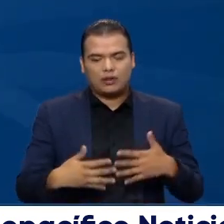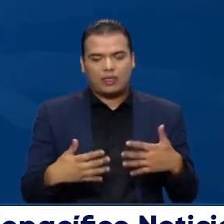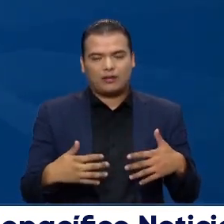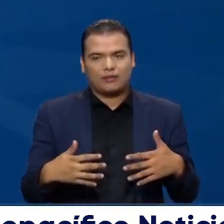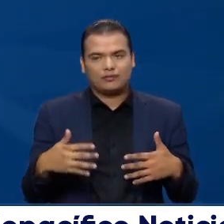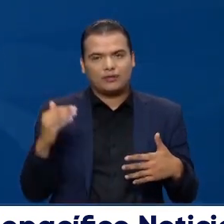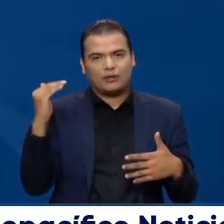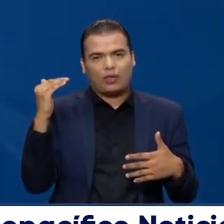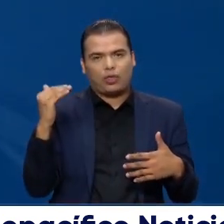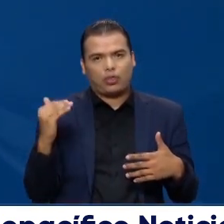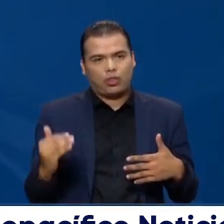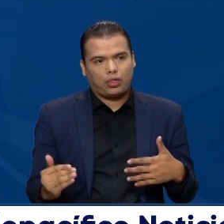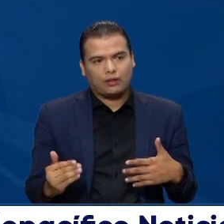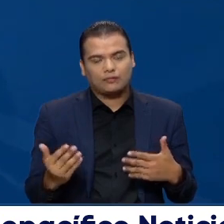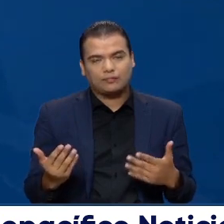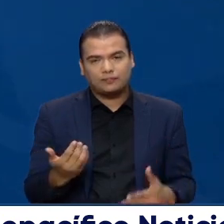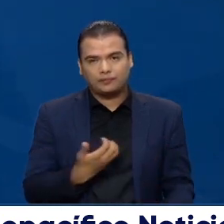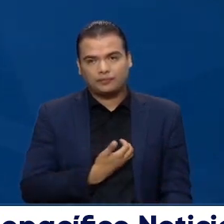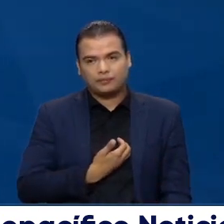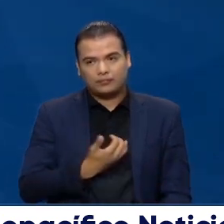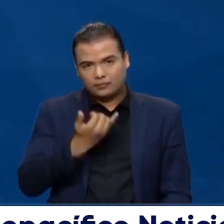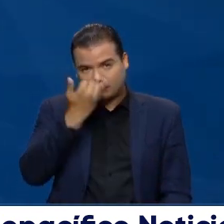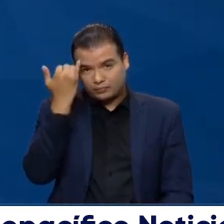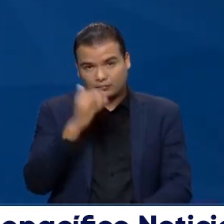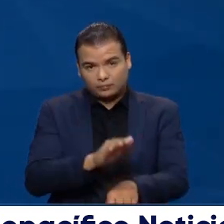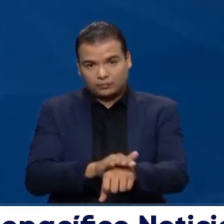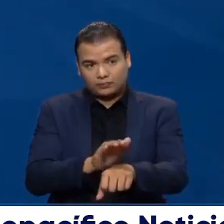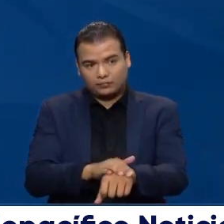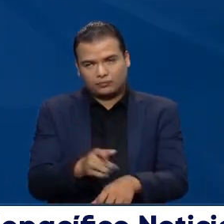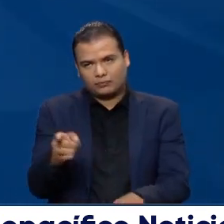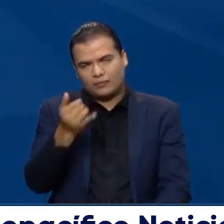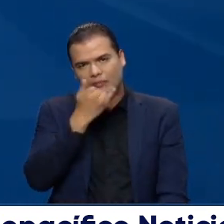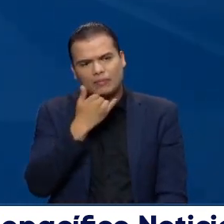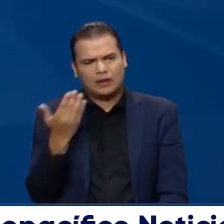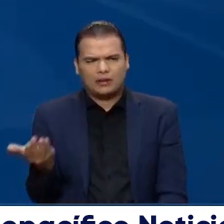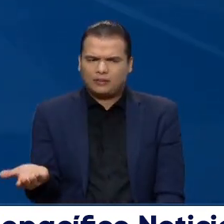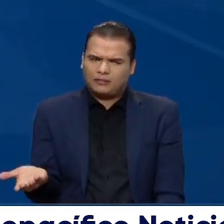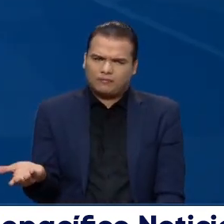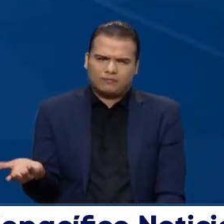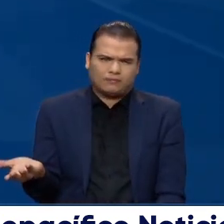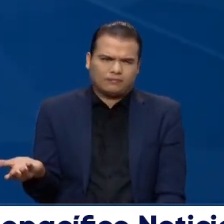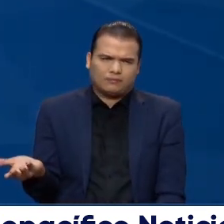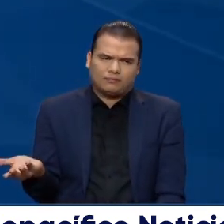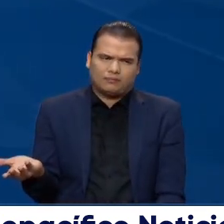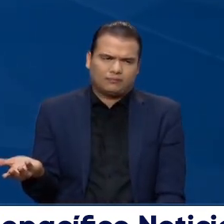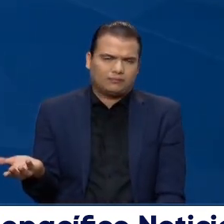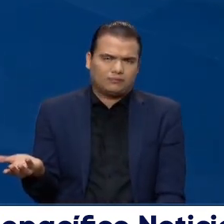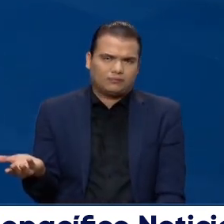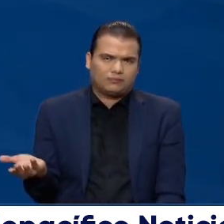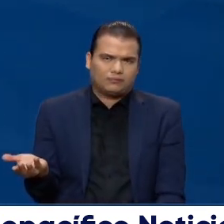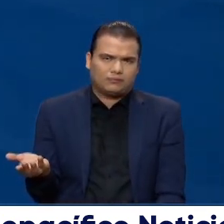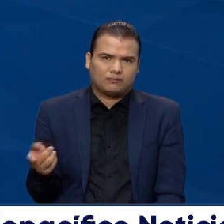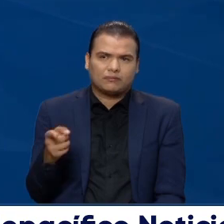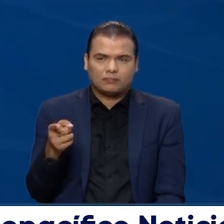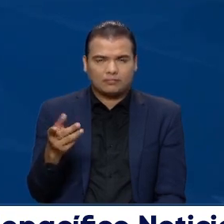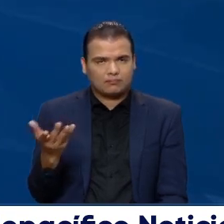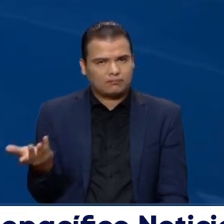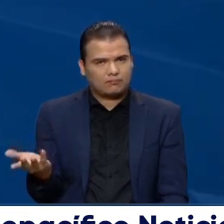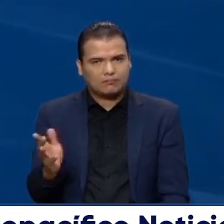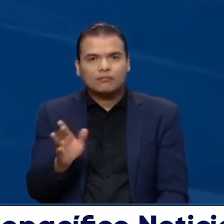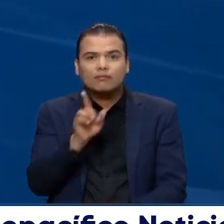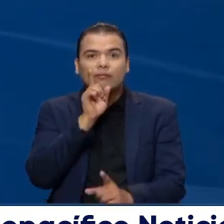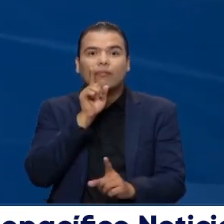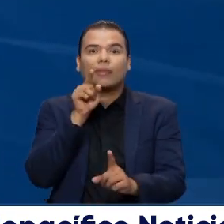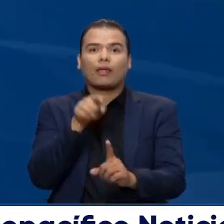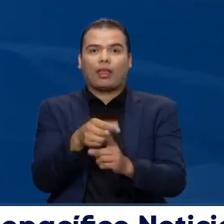Al conocer lo ocurrido, el alcalde de Cali, Jorge Iván Ospina, condenó este tipo de actividades y calificó de ser un despropósito para